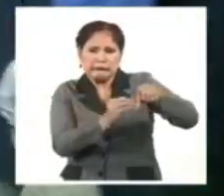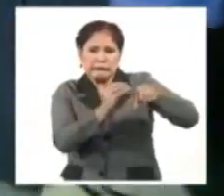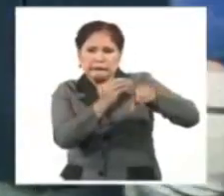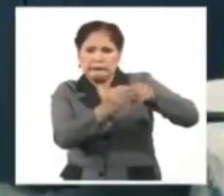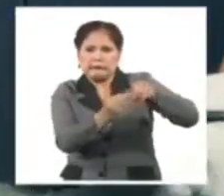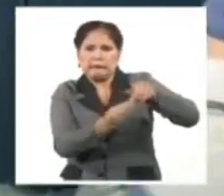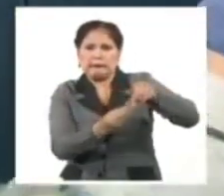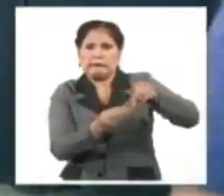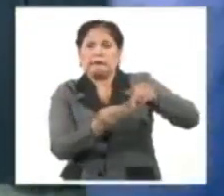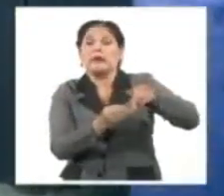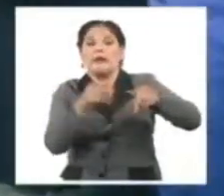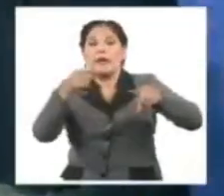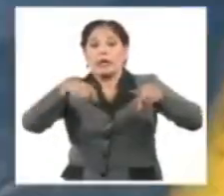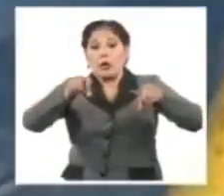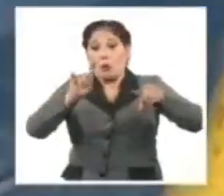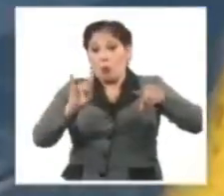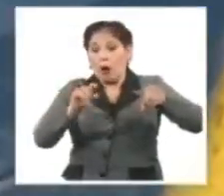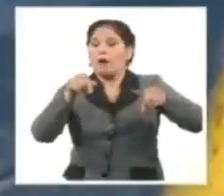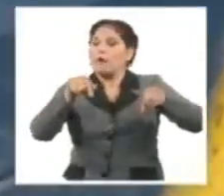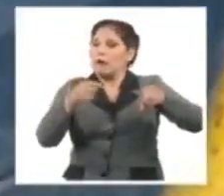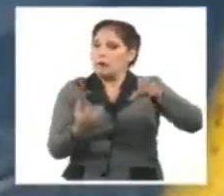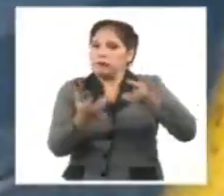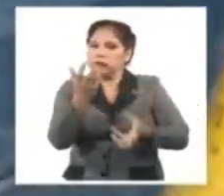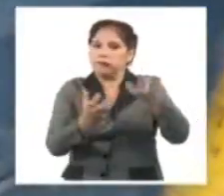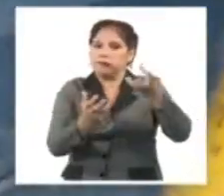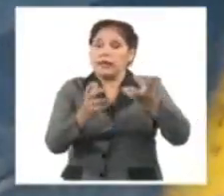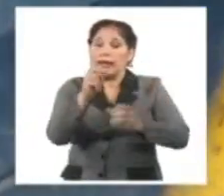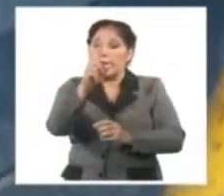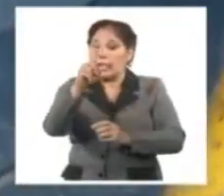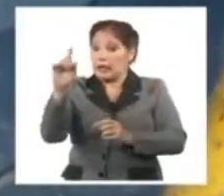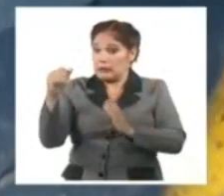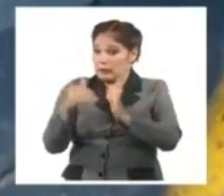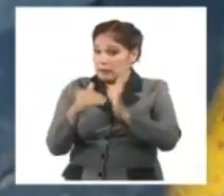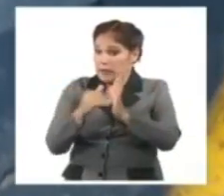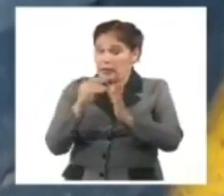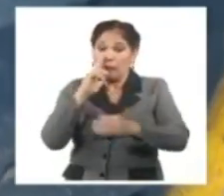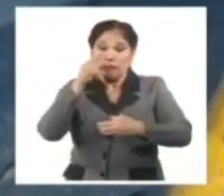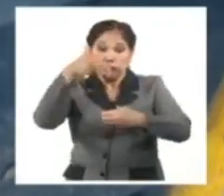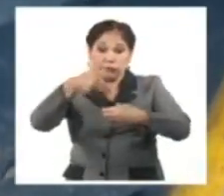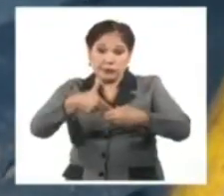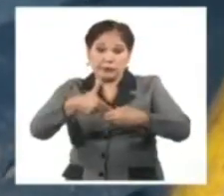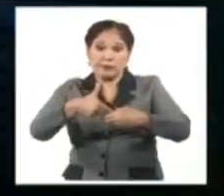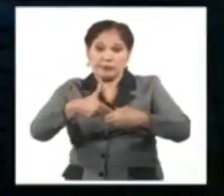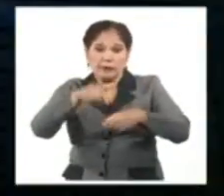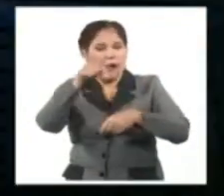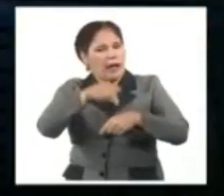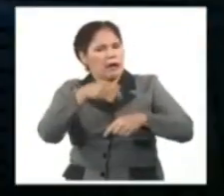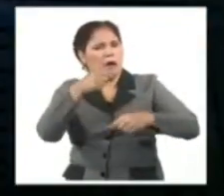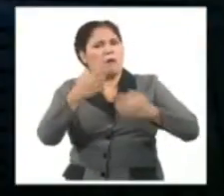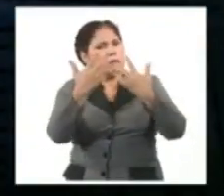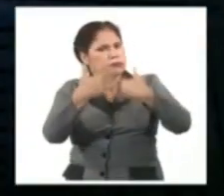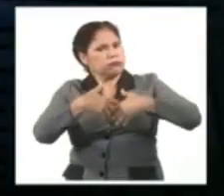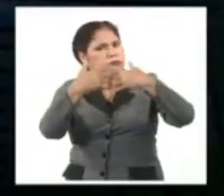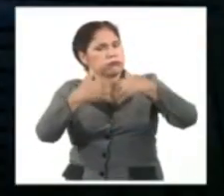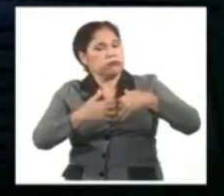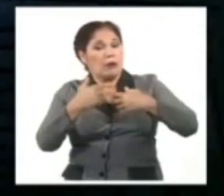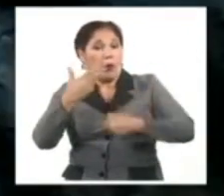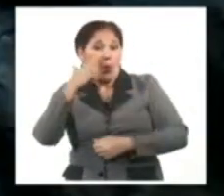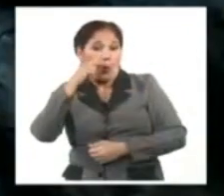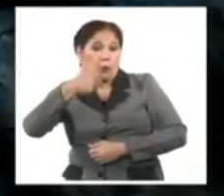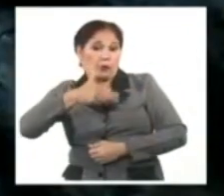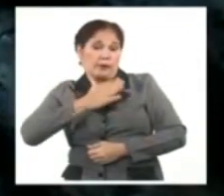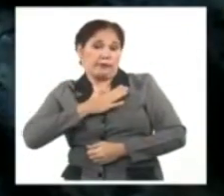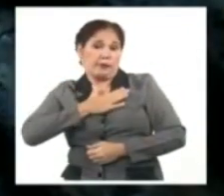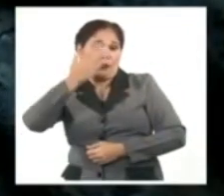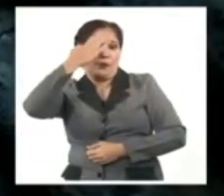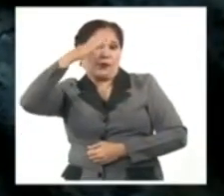1.3 gigawatts, quemando más de 350 mil toneladas de combustible. Aquí se genera con el crudo cubano. De seguir